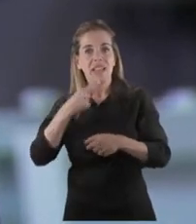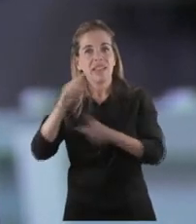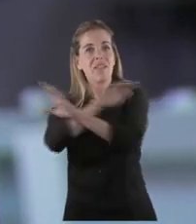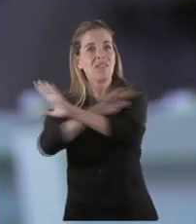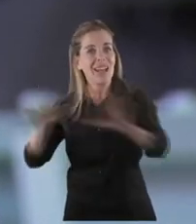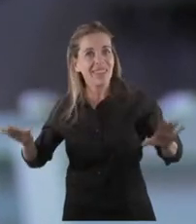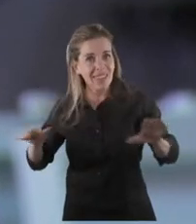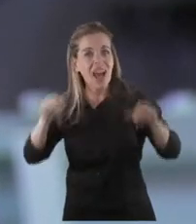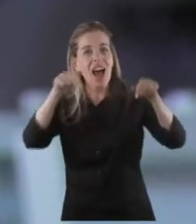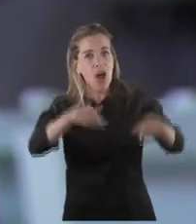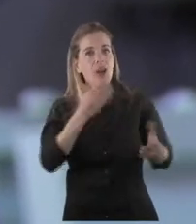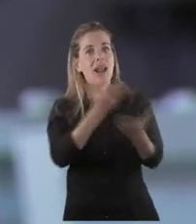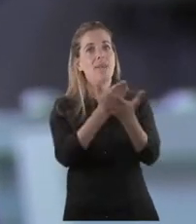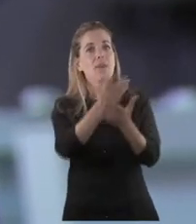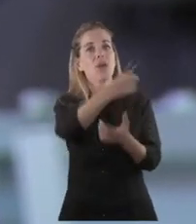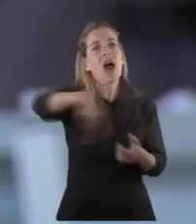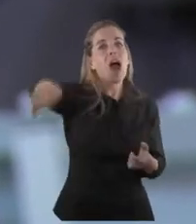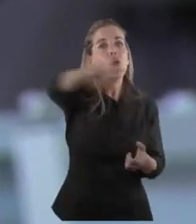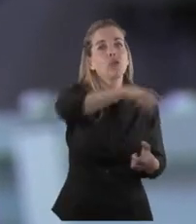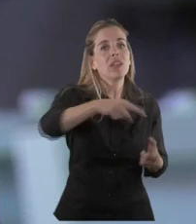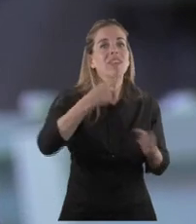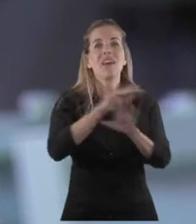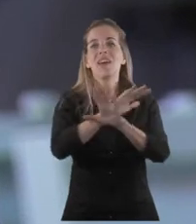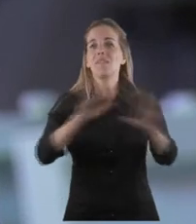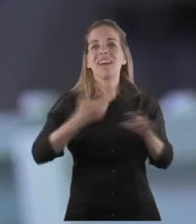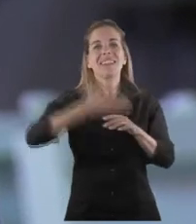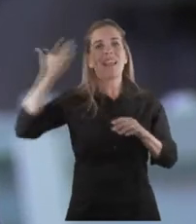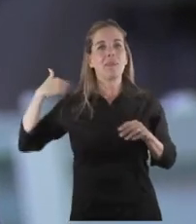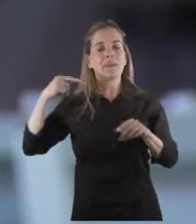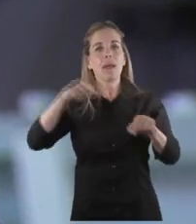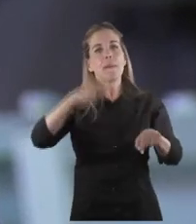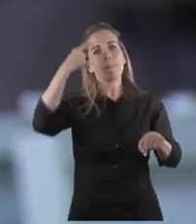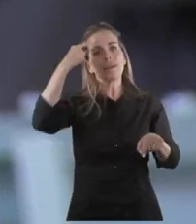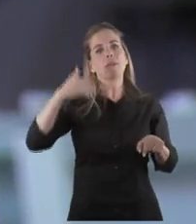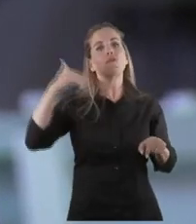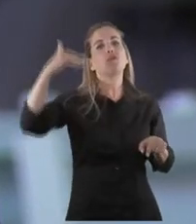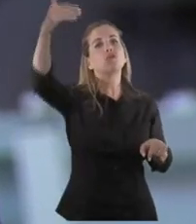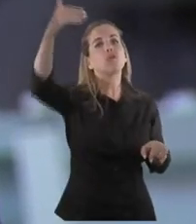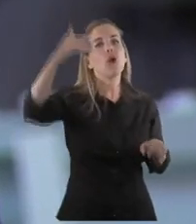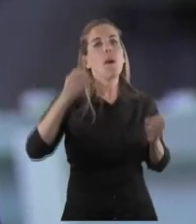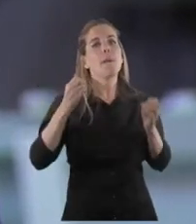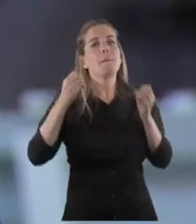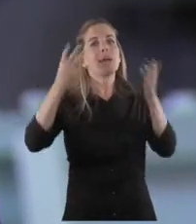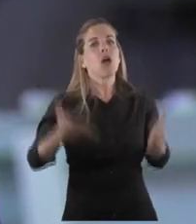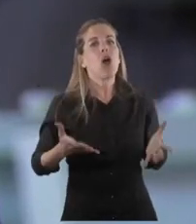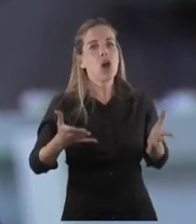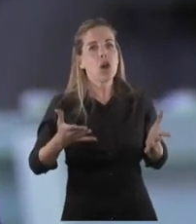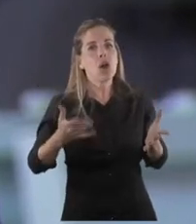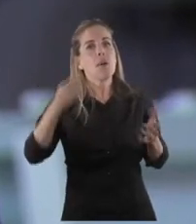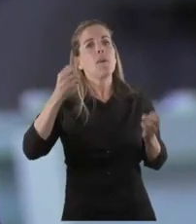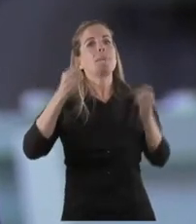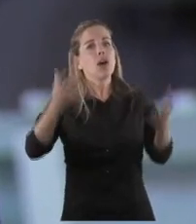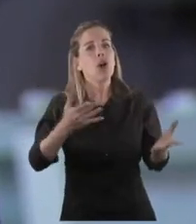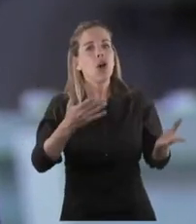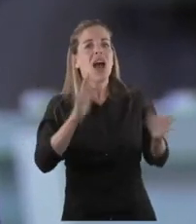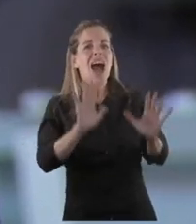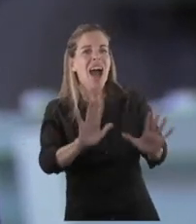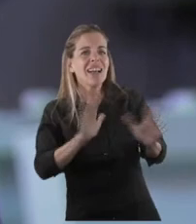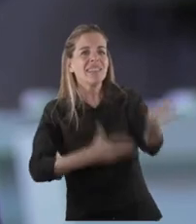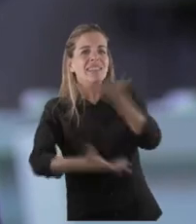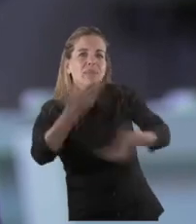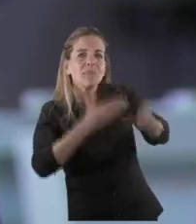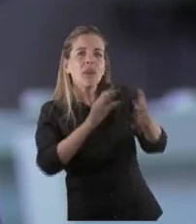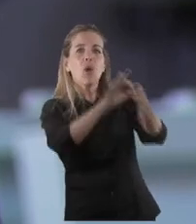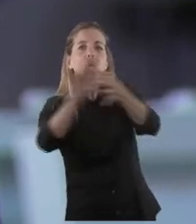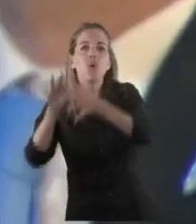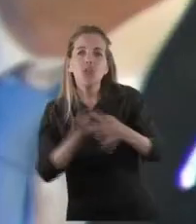Pero digámosle basta al pasado y empecemos a construir un futuro en diálogo, en unión y